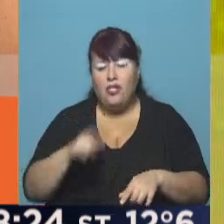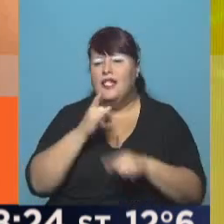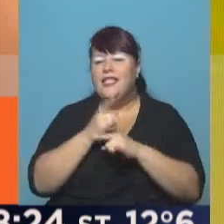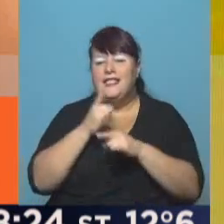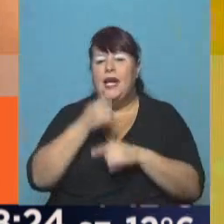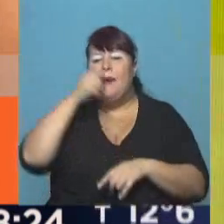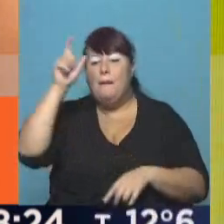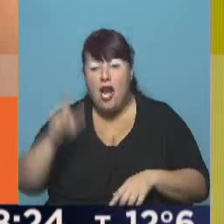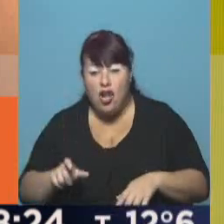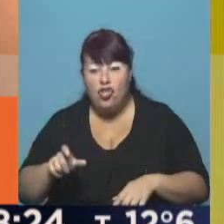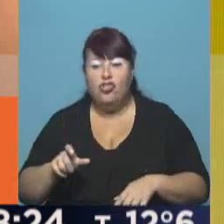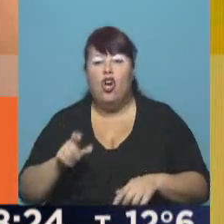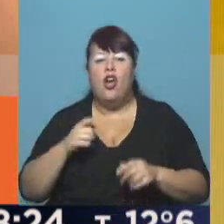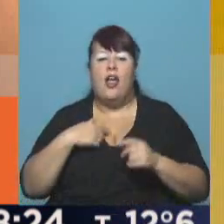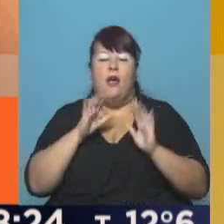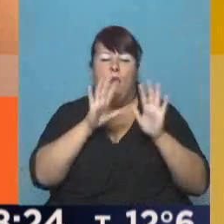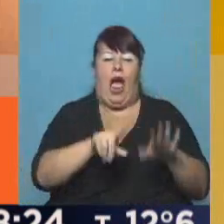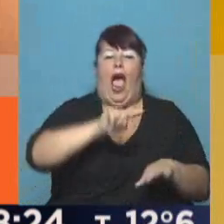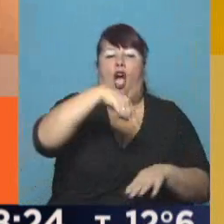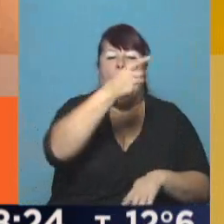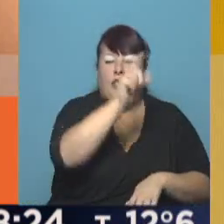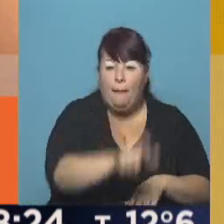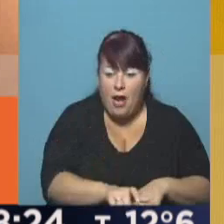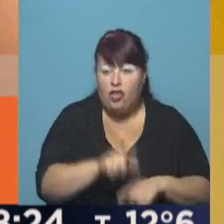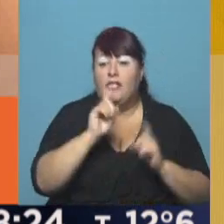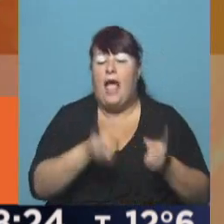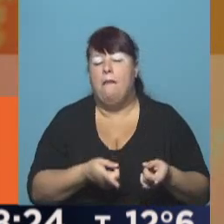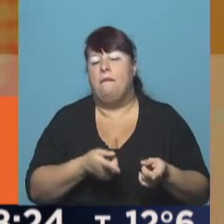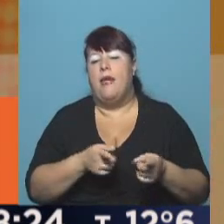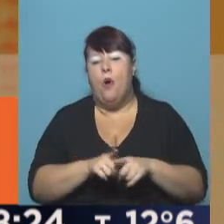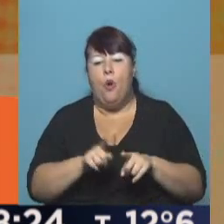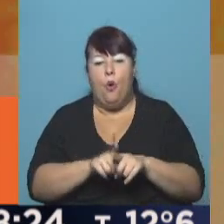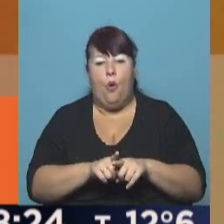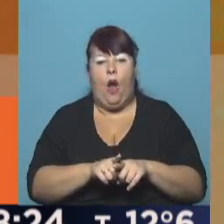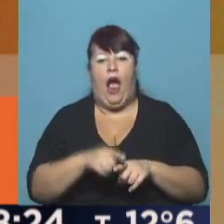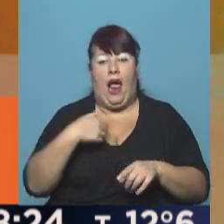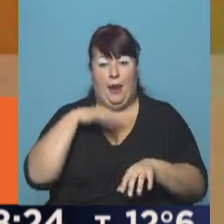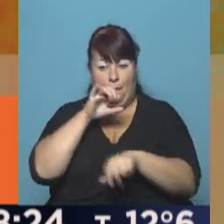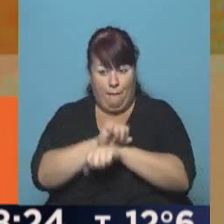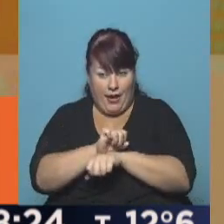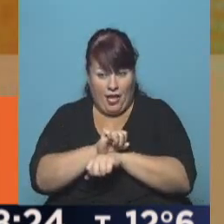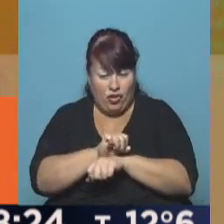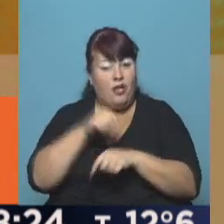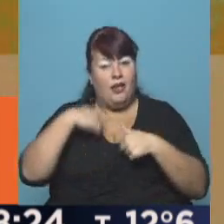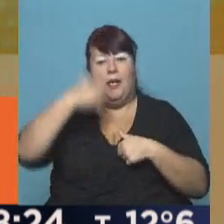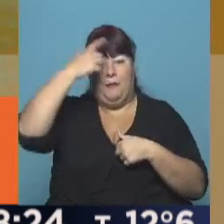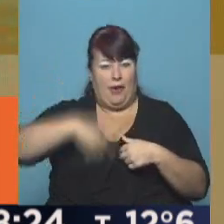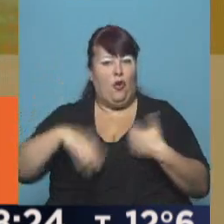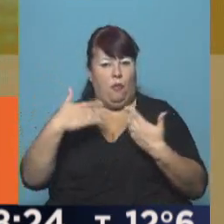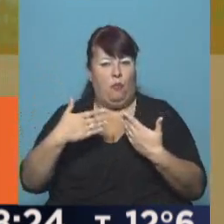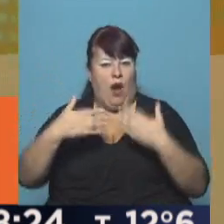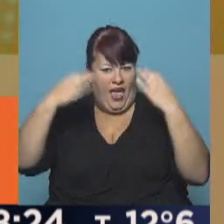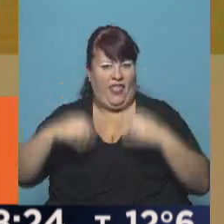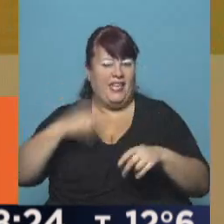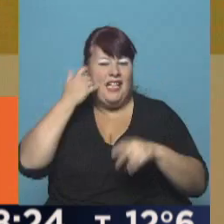siempre una persona que le ha hecho un daño a terceros y que ha sido detenido por esto, es una persona que podemos decir que